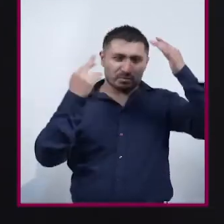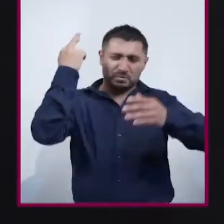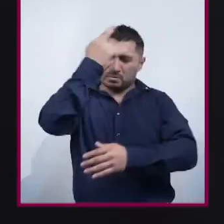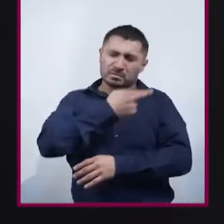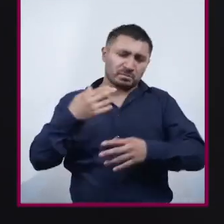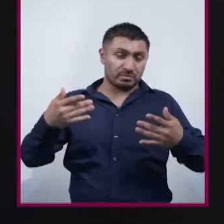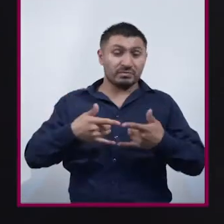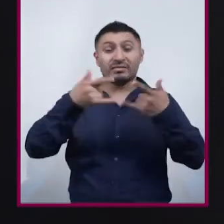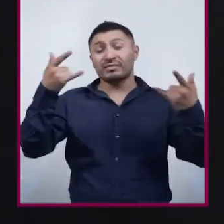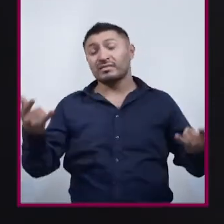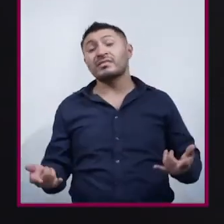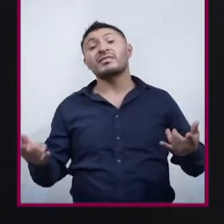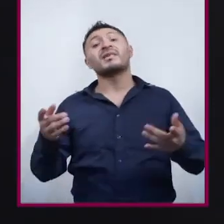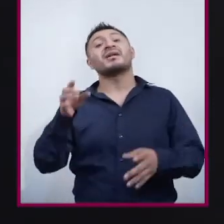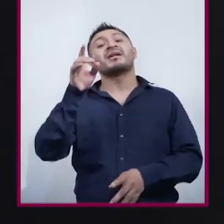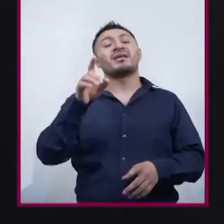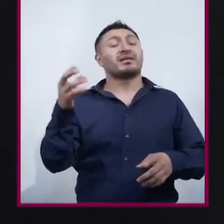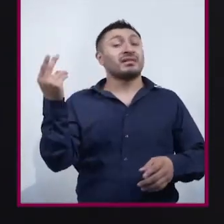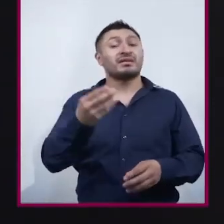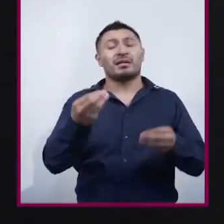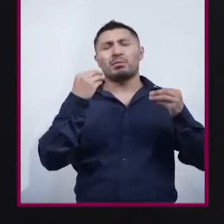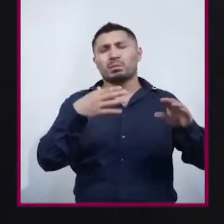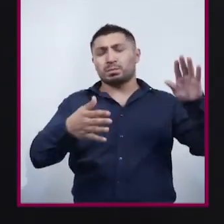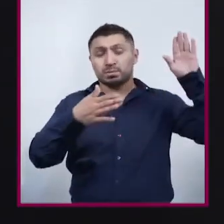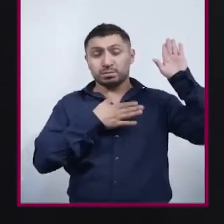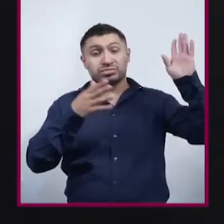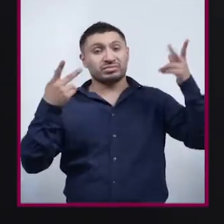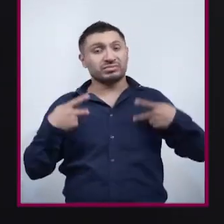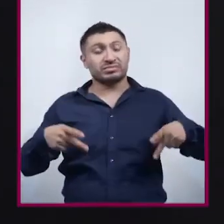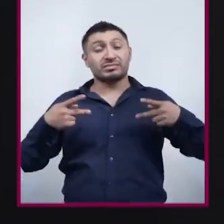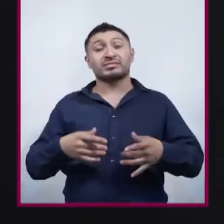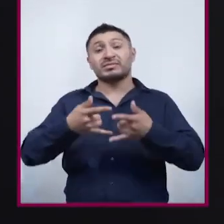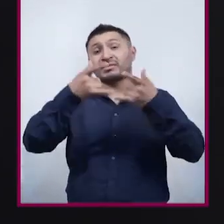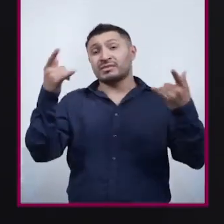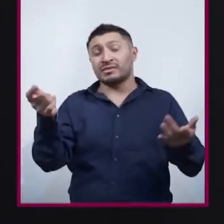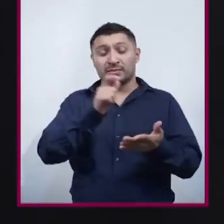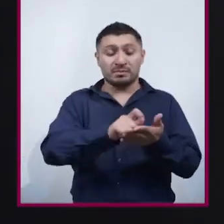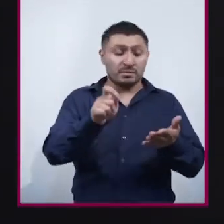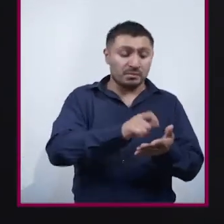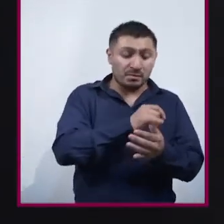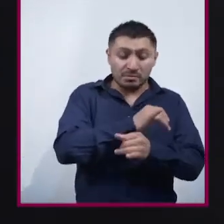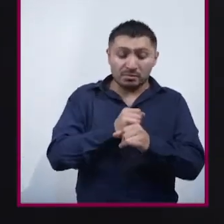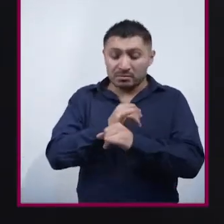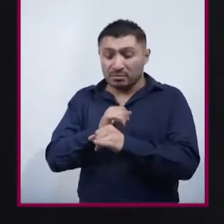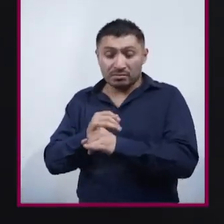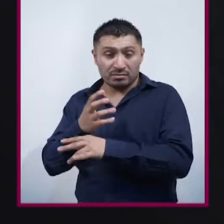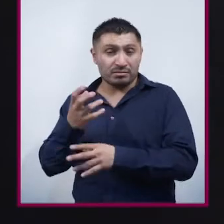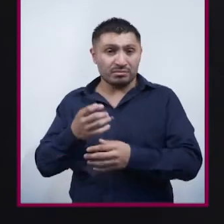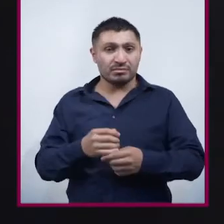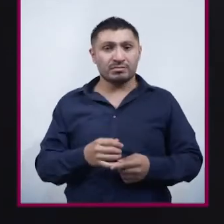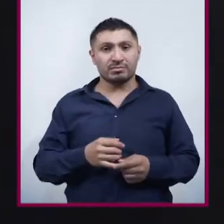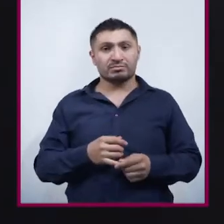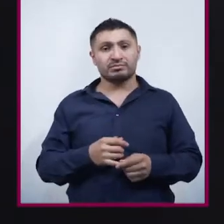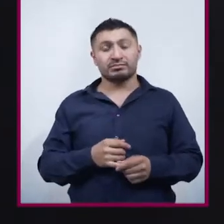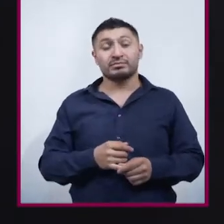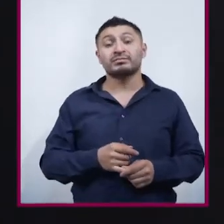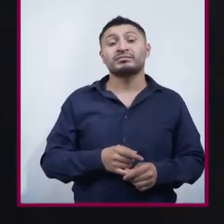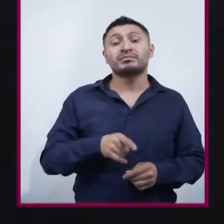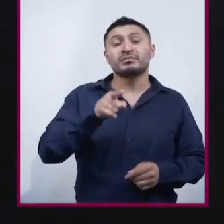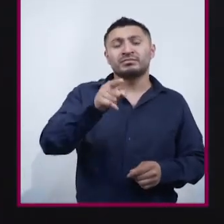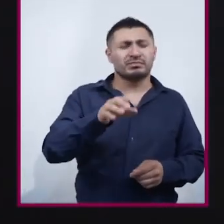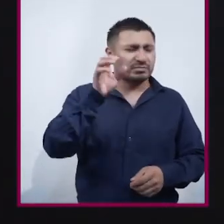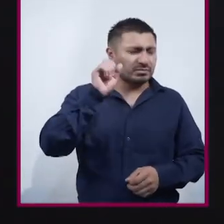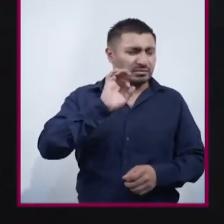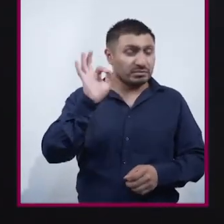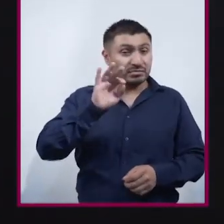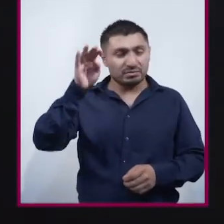e interpretar la historia gráfica requiere un gran compromiso de la o el historiador con la veracidad del hecho fotografiado.